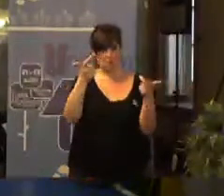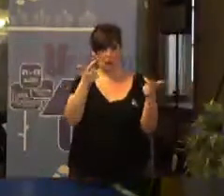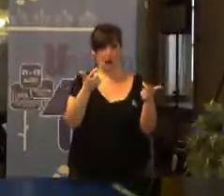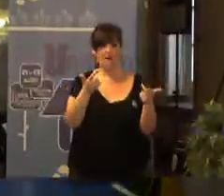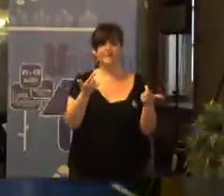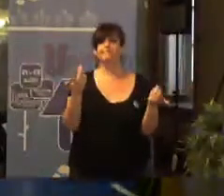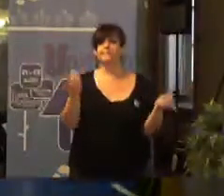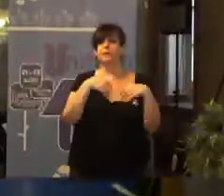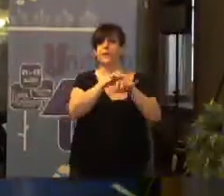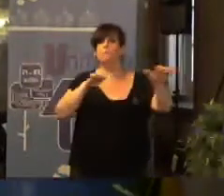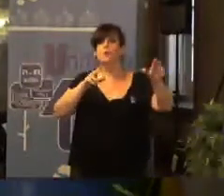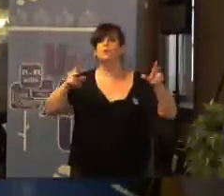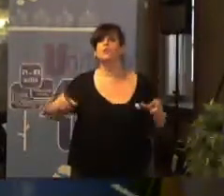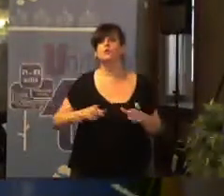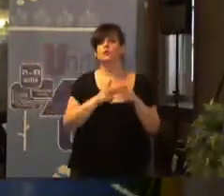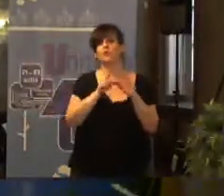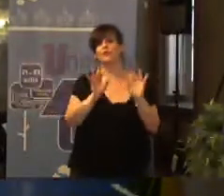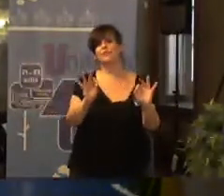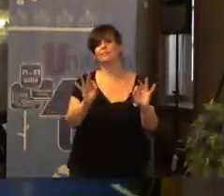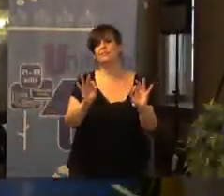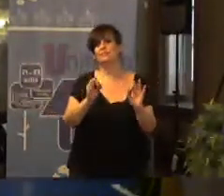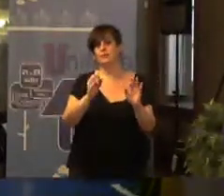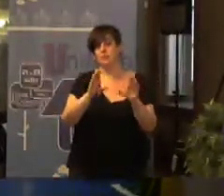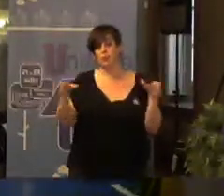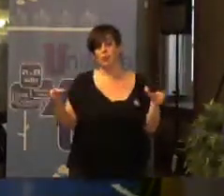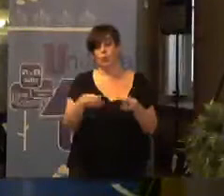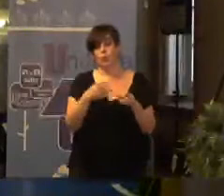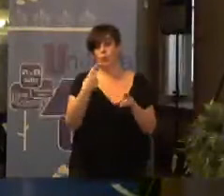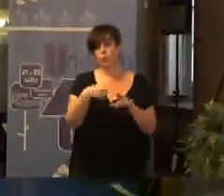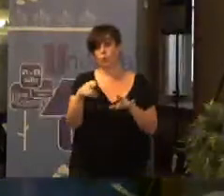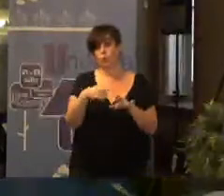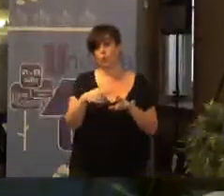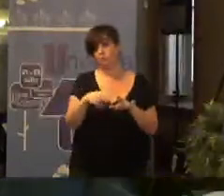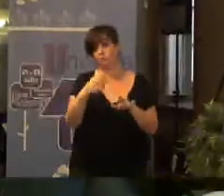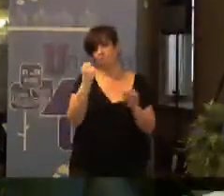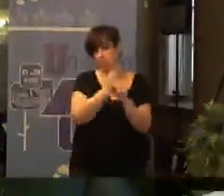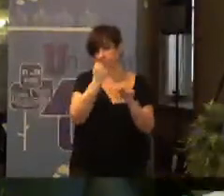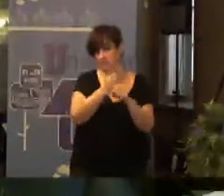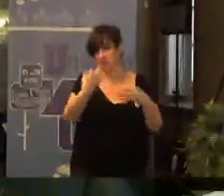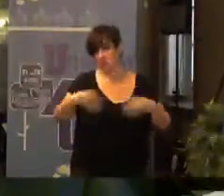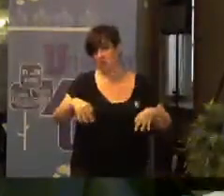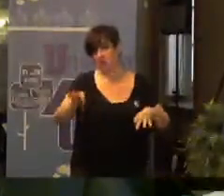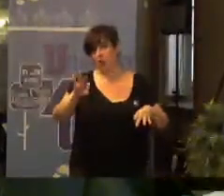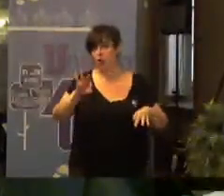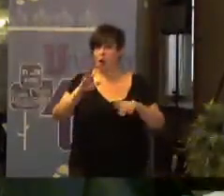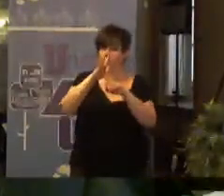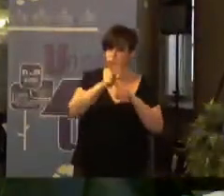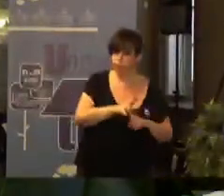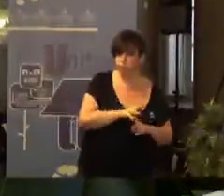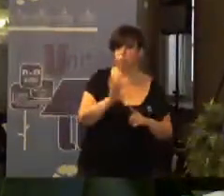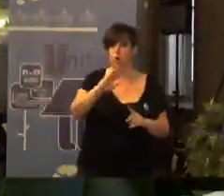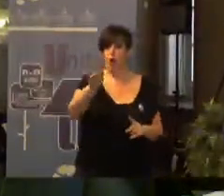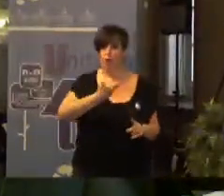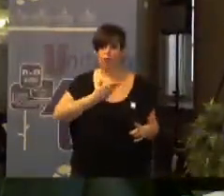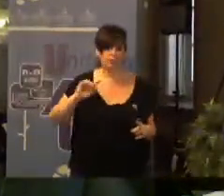a maioría social, sobre todo as clases sociais, os sectores de clases populares máis agredidos ou máis desalienados, deronse de